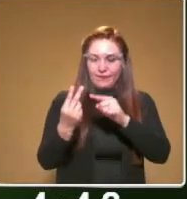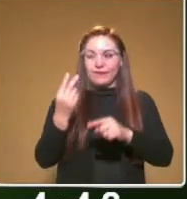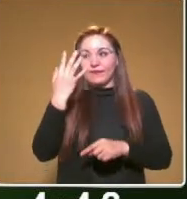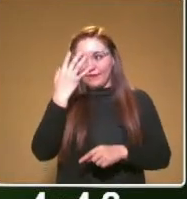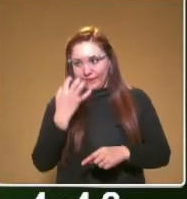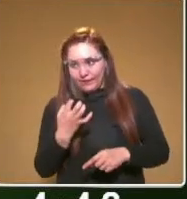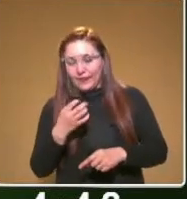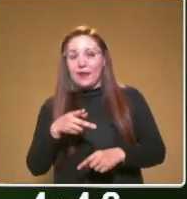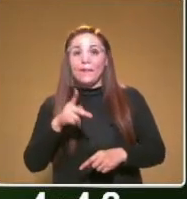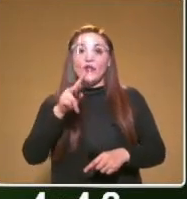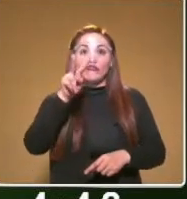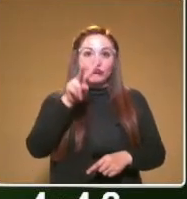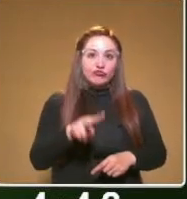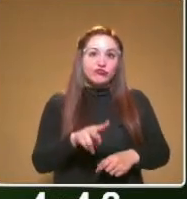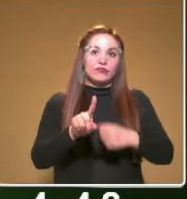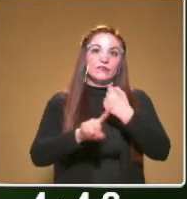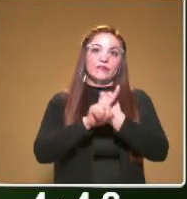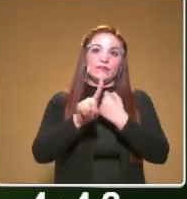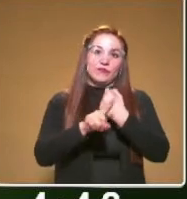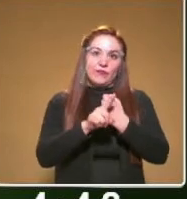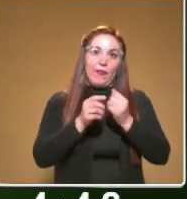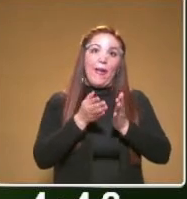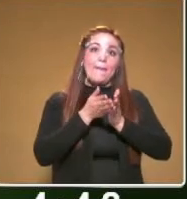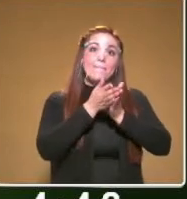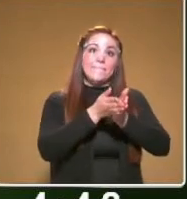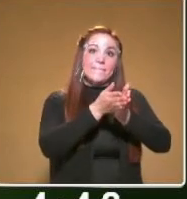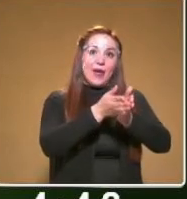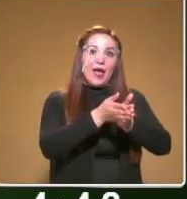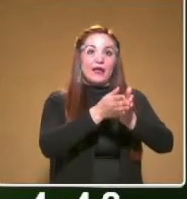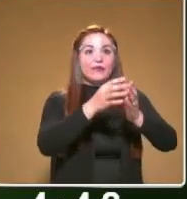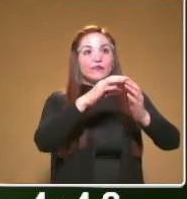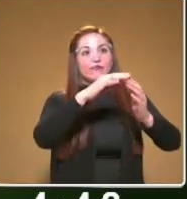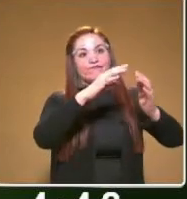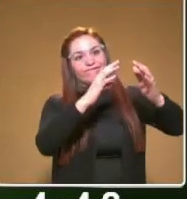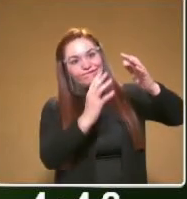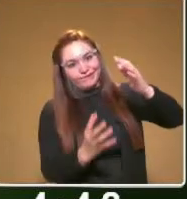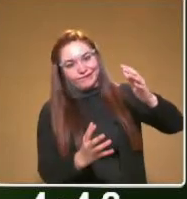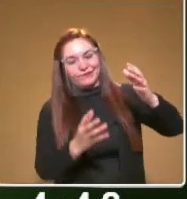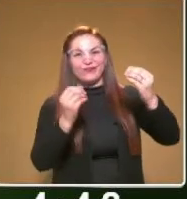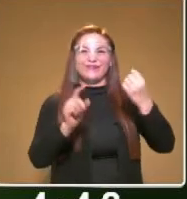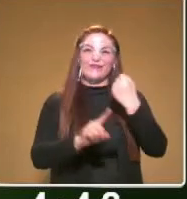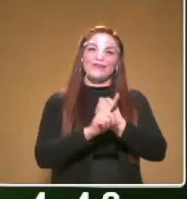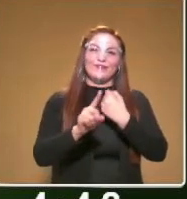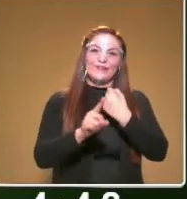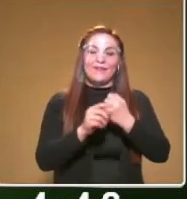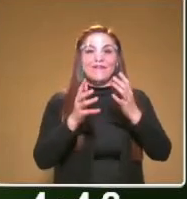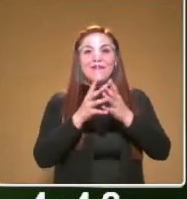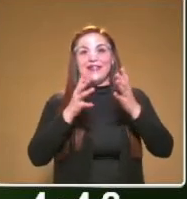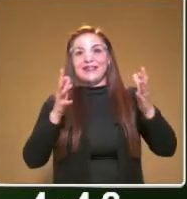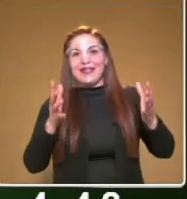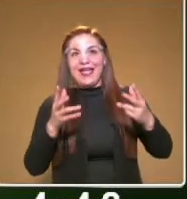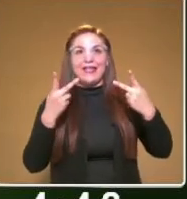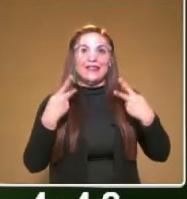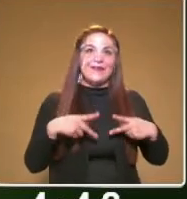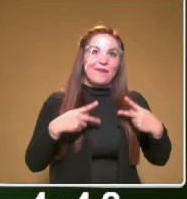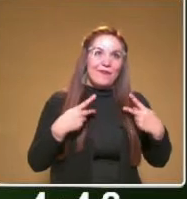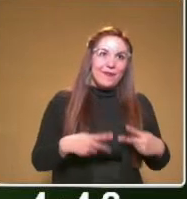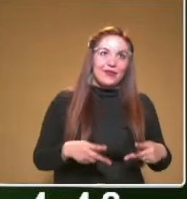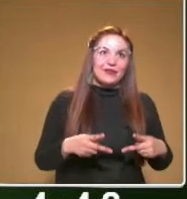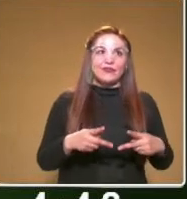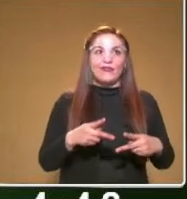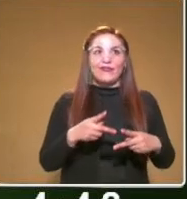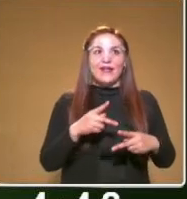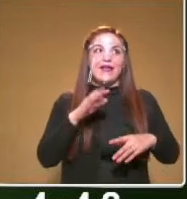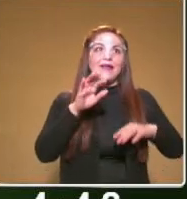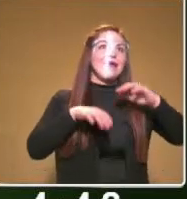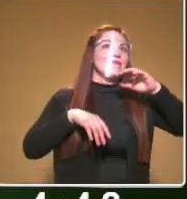realidad en esa tragedia del barco, pues se quedaron personas atrapadas, otras personas no llegaron a los botes, hubo familias